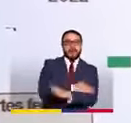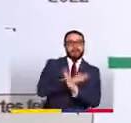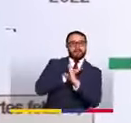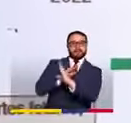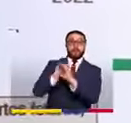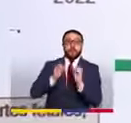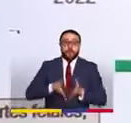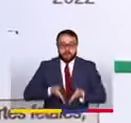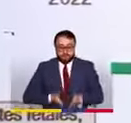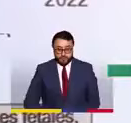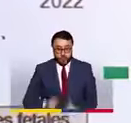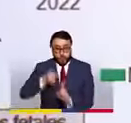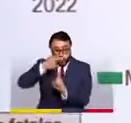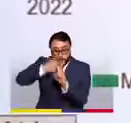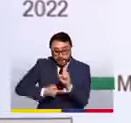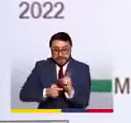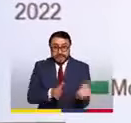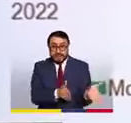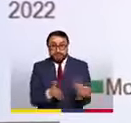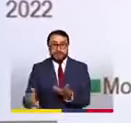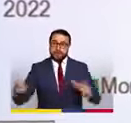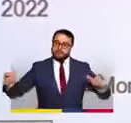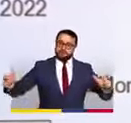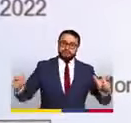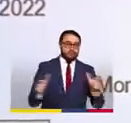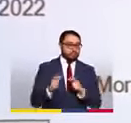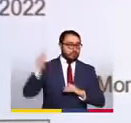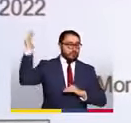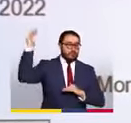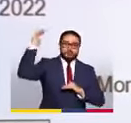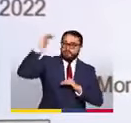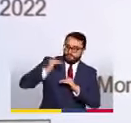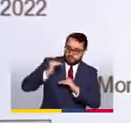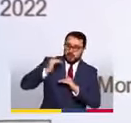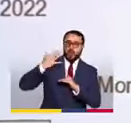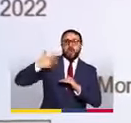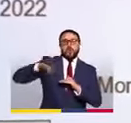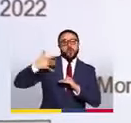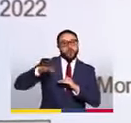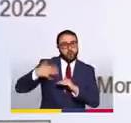de nacido. Es una reducción fundamental.